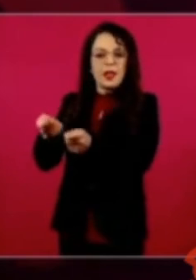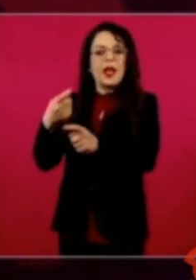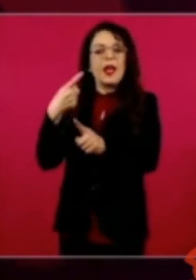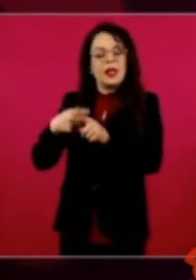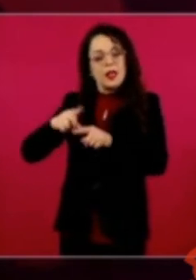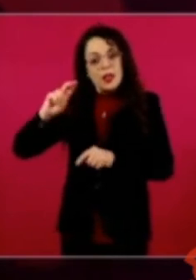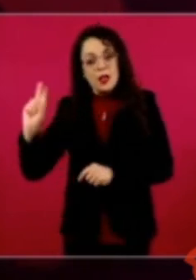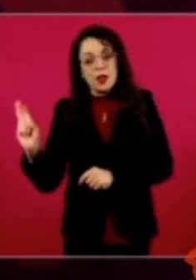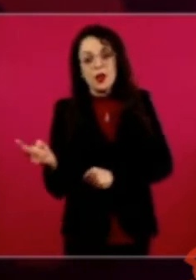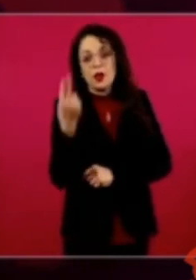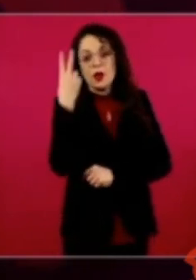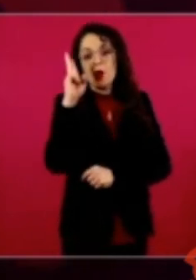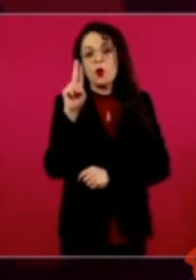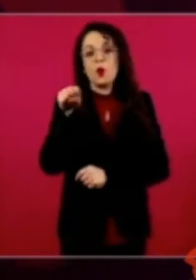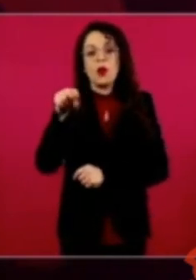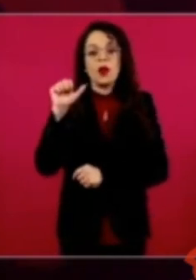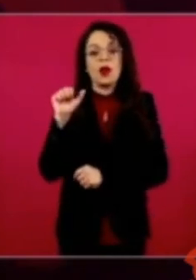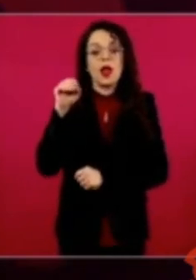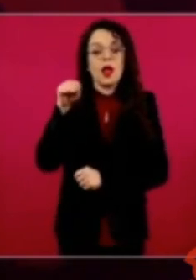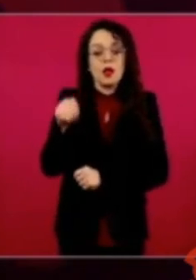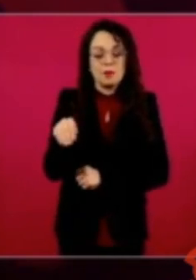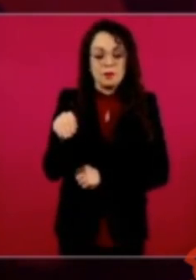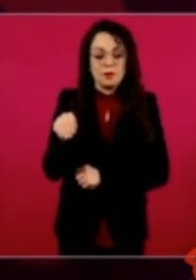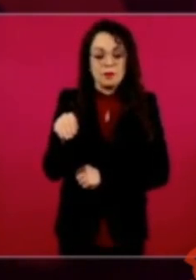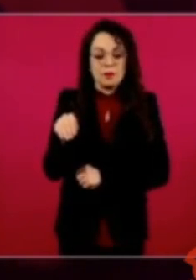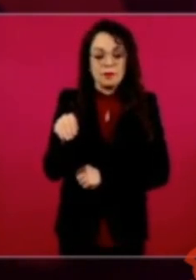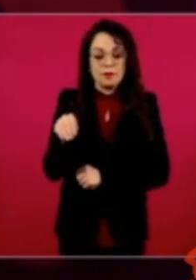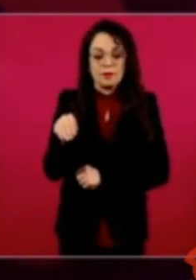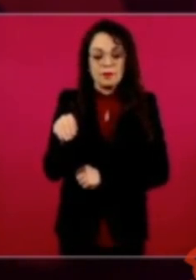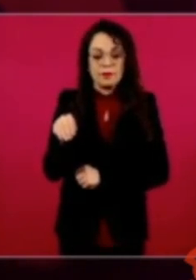llega a la Universidad